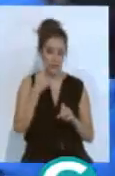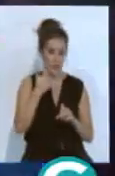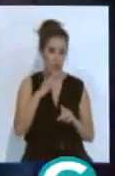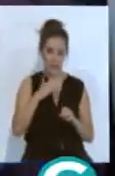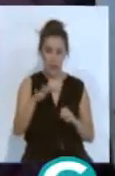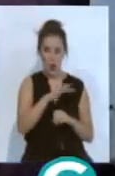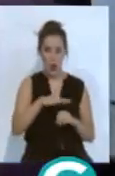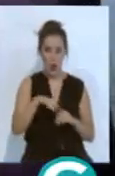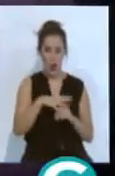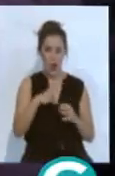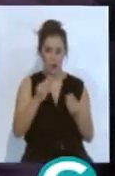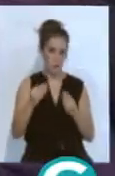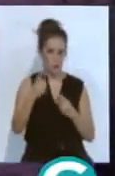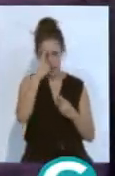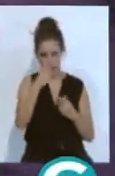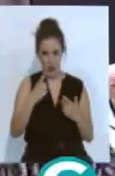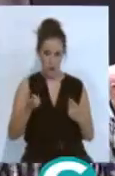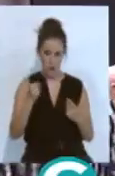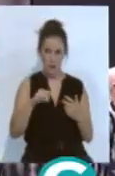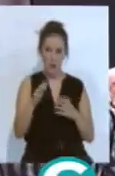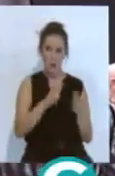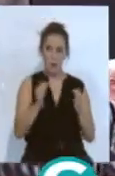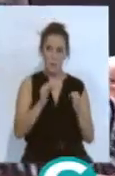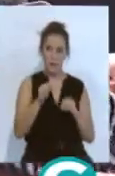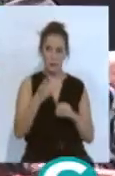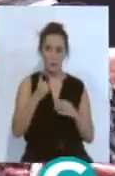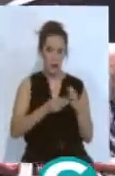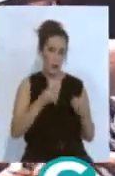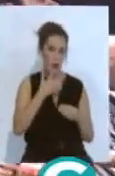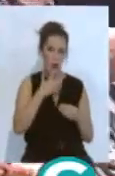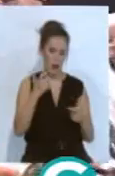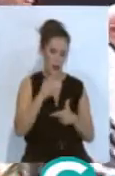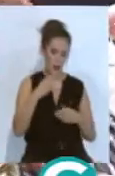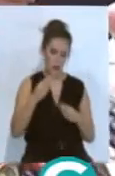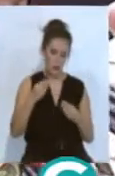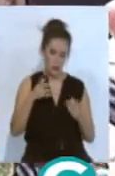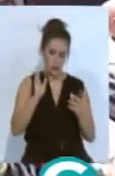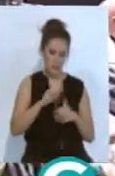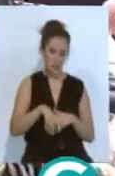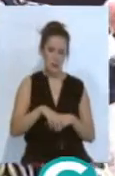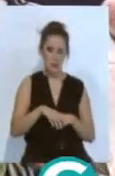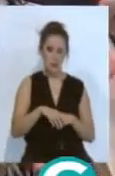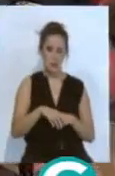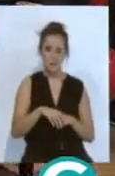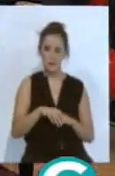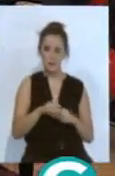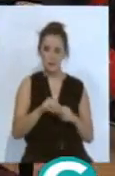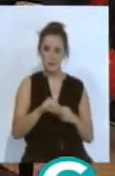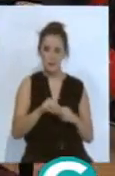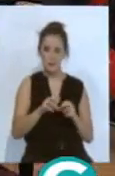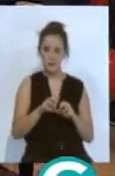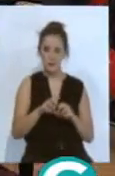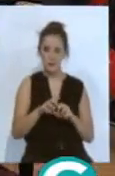ahí lleno de recuerdos y de momentos. Nos hemos reído mucho. Ya aún lo tenemos, la verdad. Nos hemos reído muchísimo. Eso es lo bueno que... Que